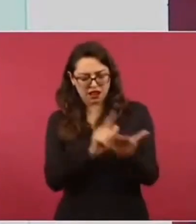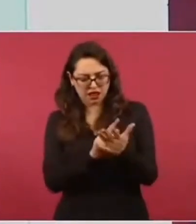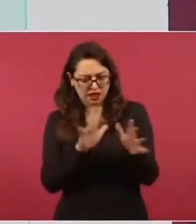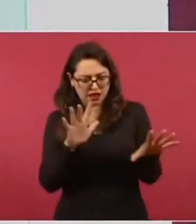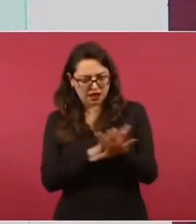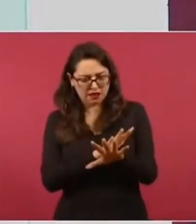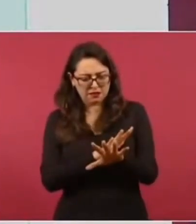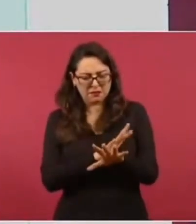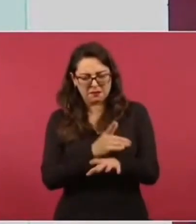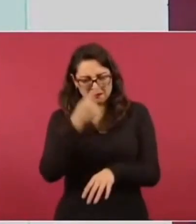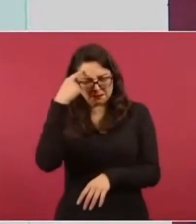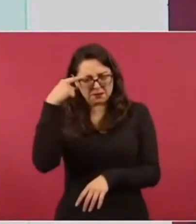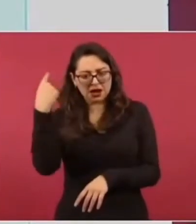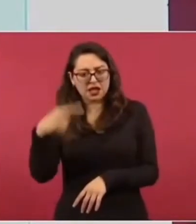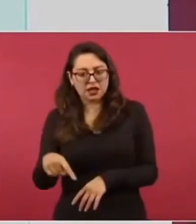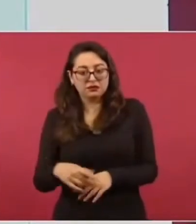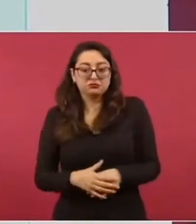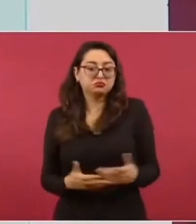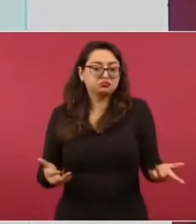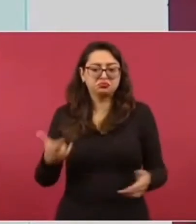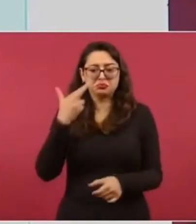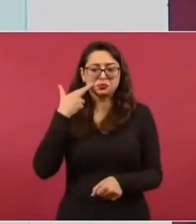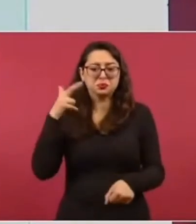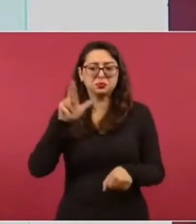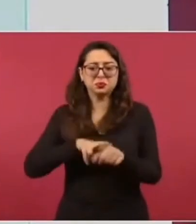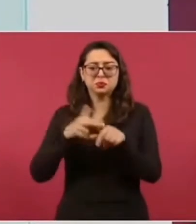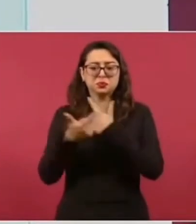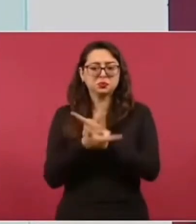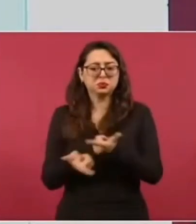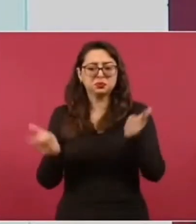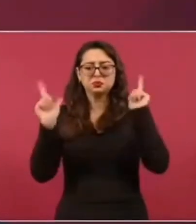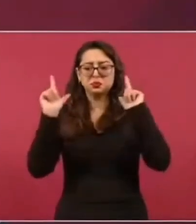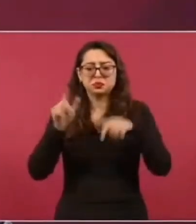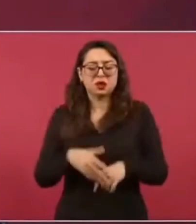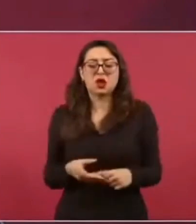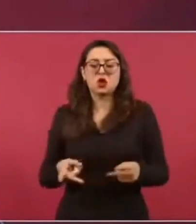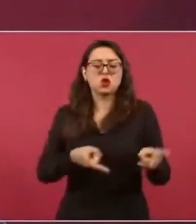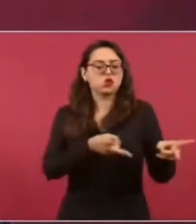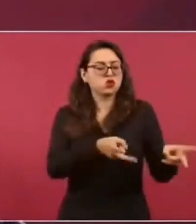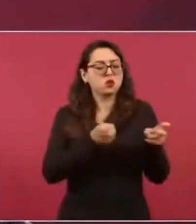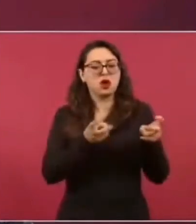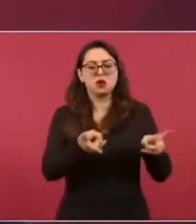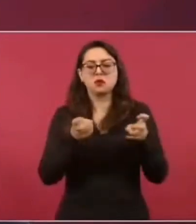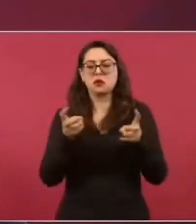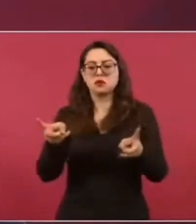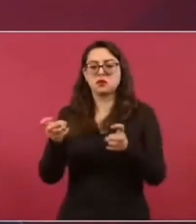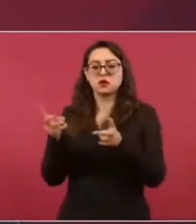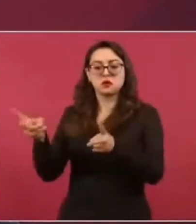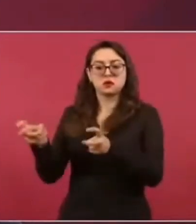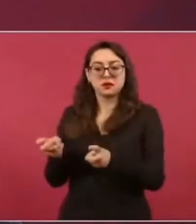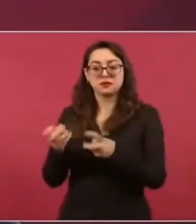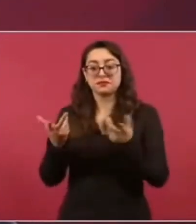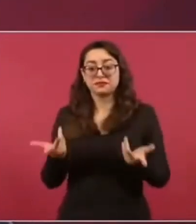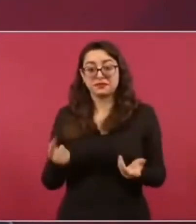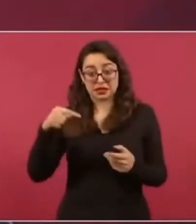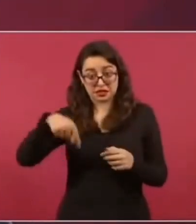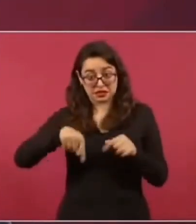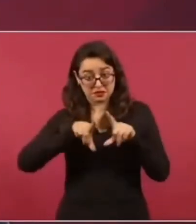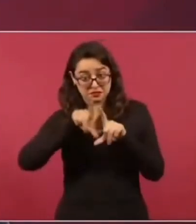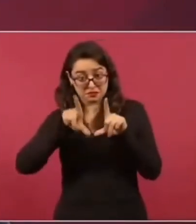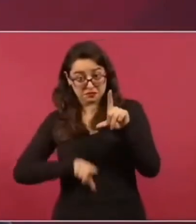la política de pillaje, no solo aplicada en México, sino en casi todo el